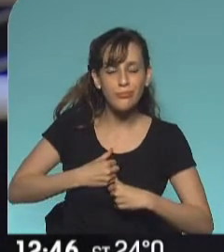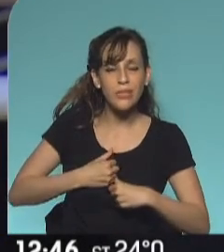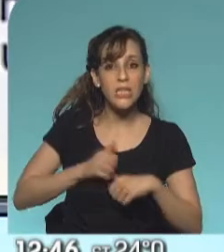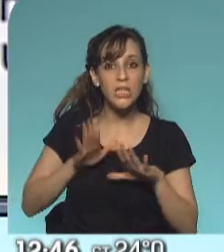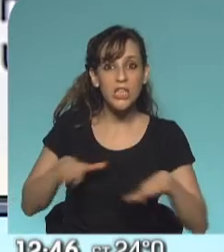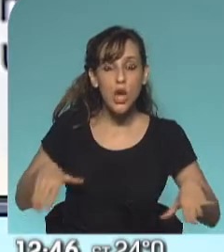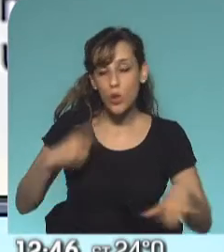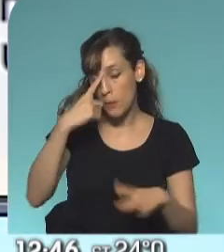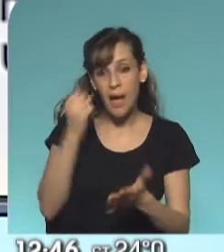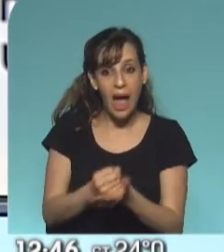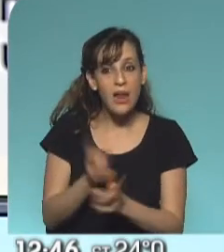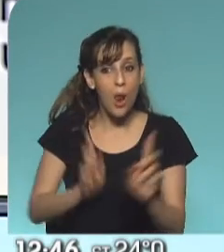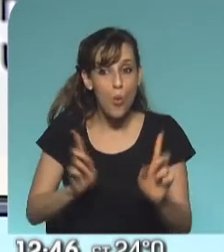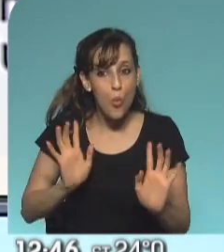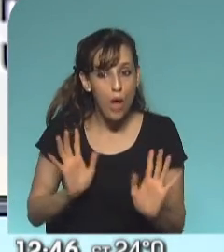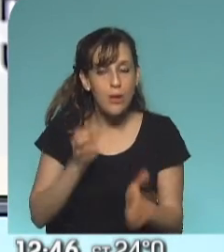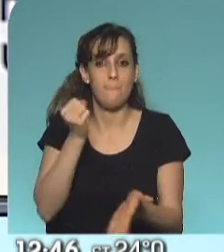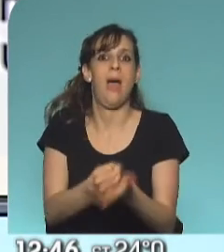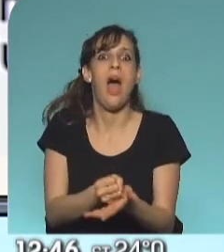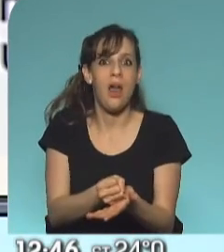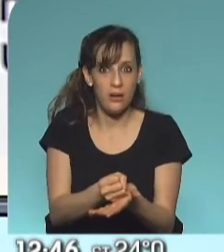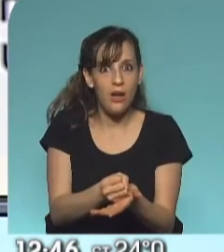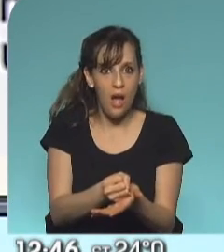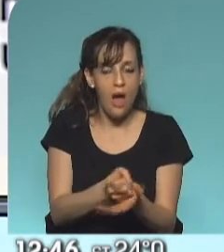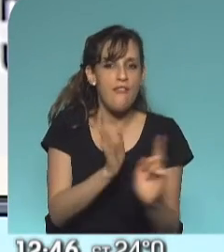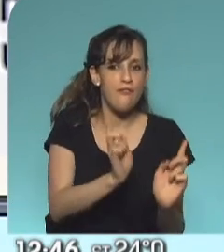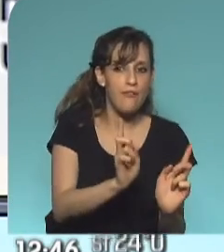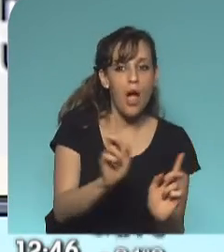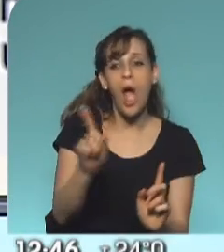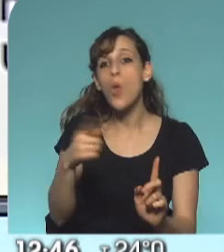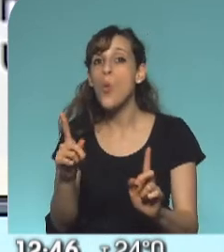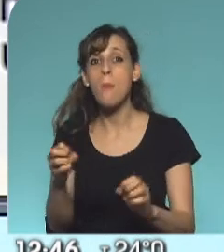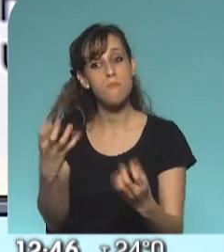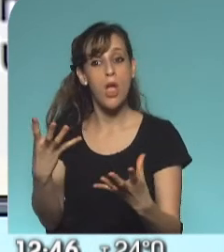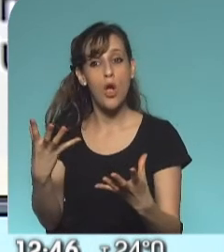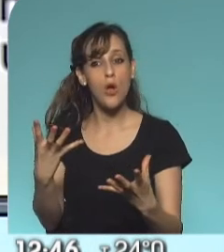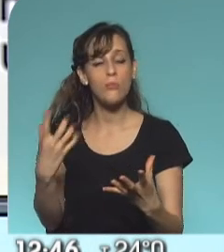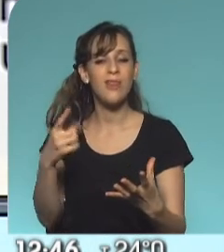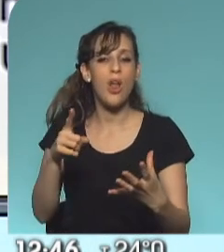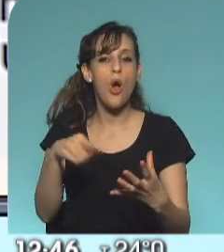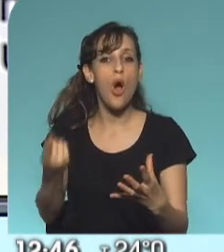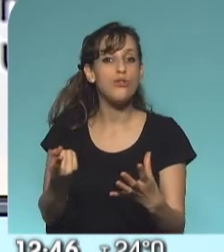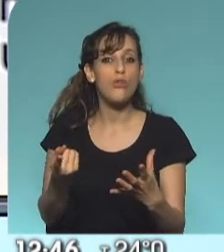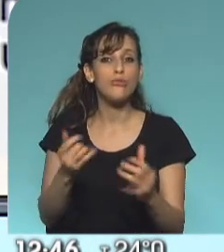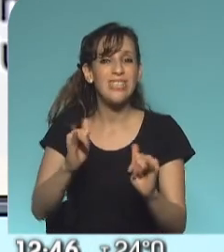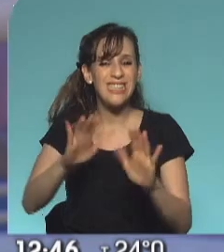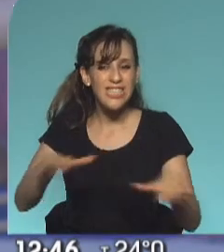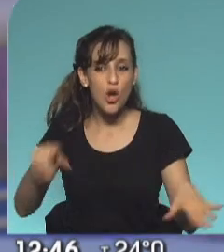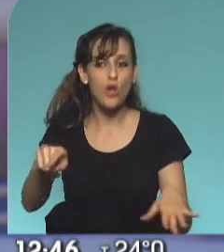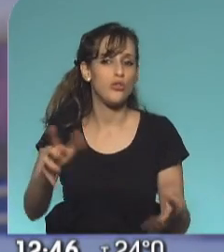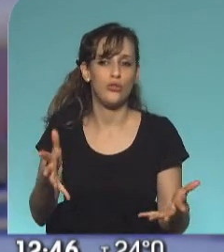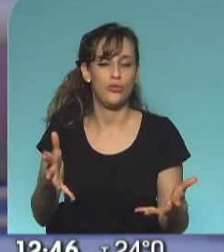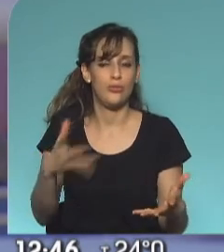importante y se recuperarán con el tiempo algunos dejarán algunas secuelas pero para algunos otros niños seguramente va a seguir